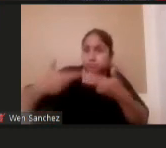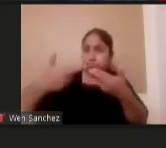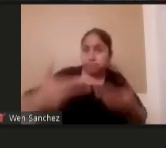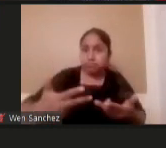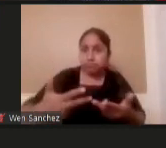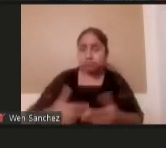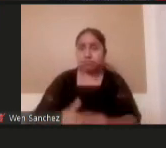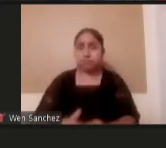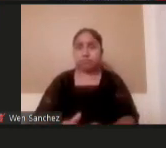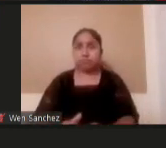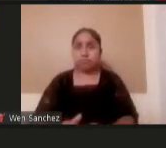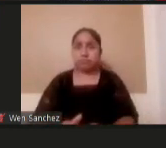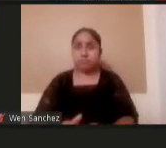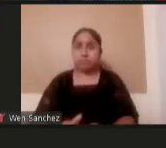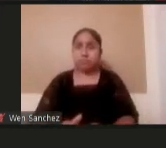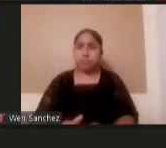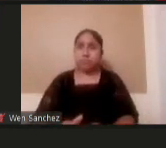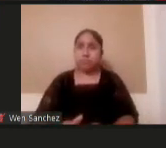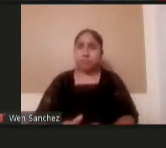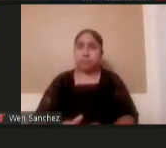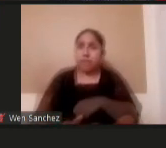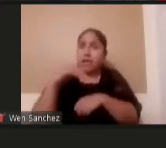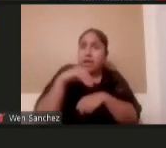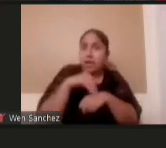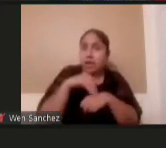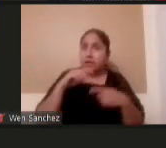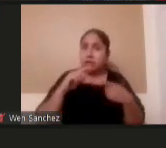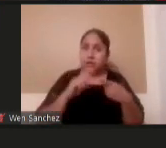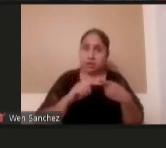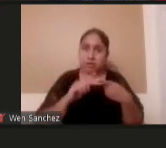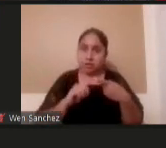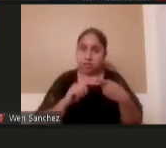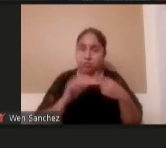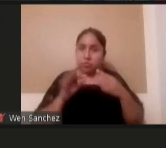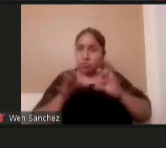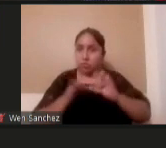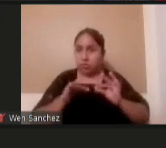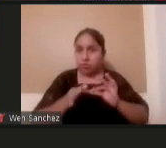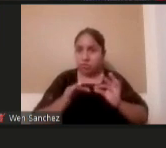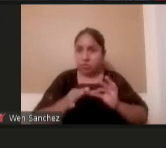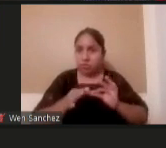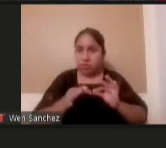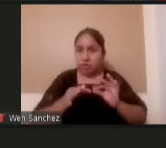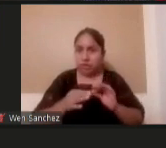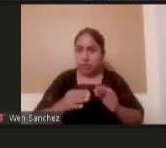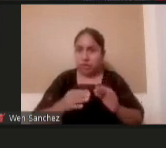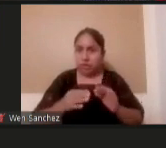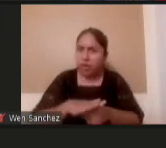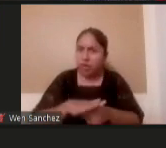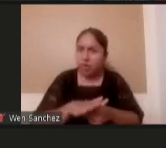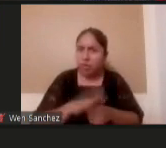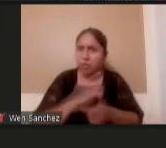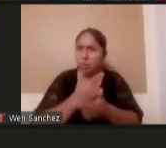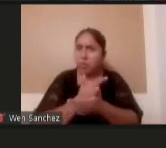inserta. Inciso A. La mención de las condiciones y o restricciones señaladas en los oficios